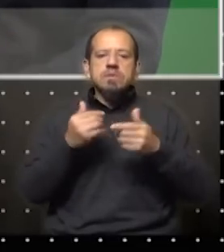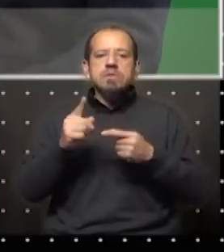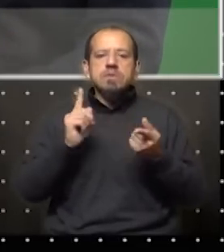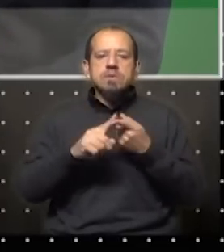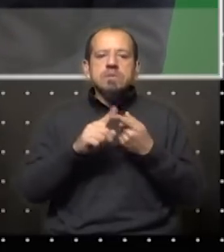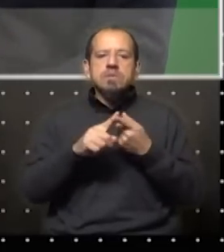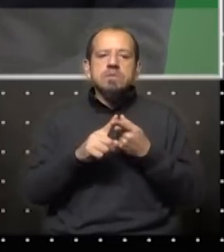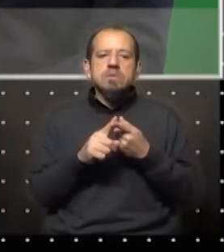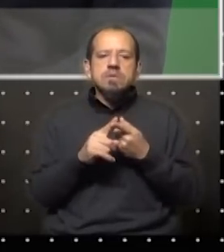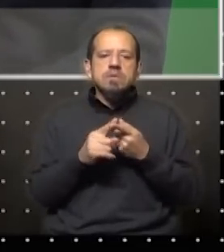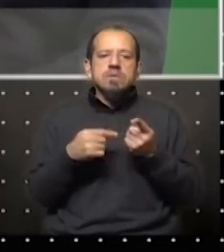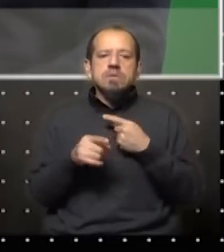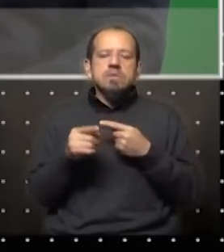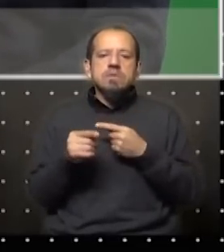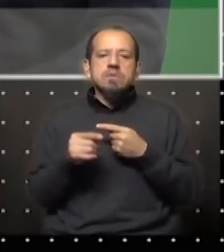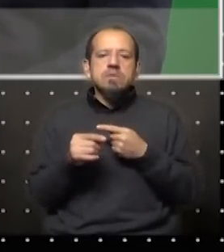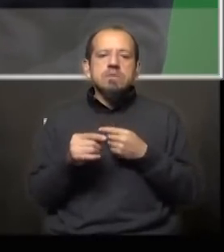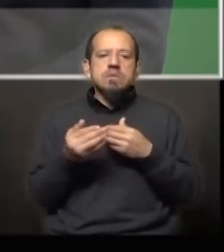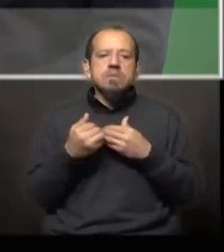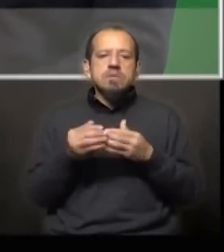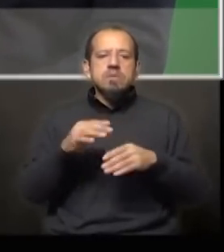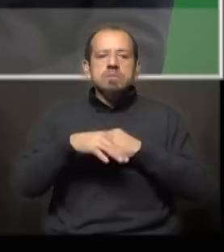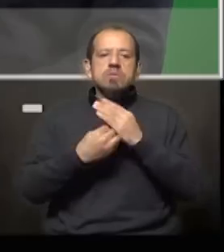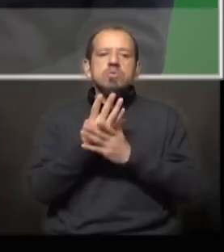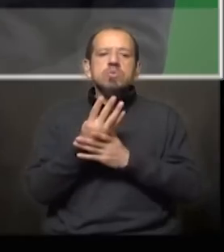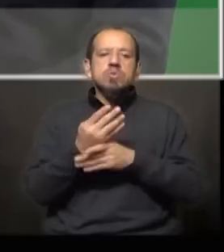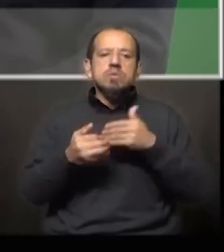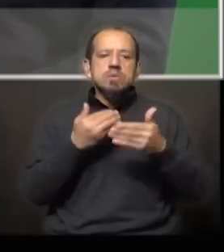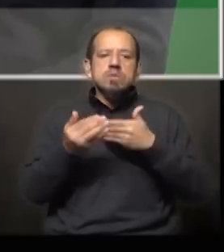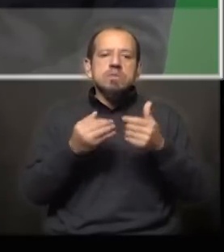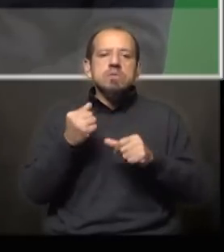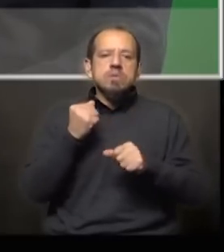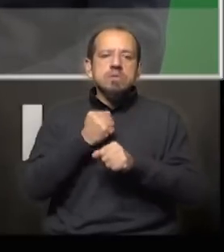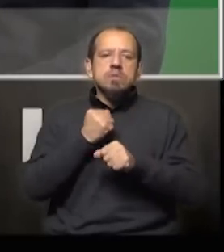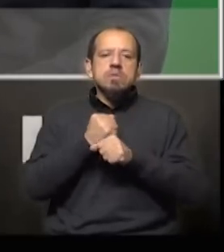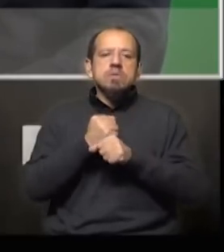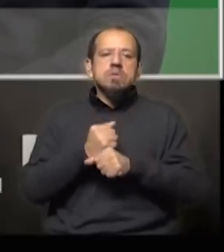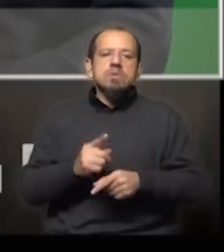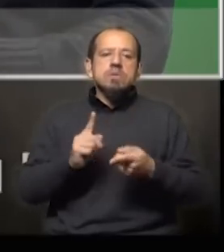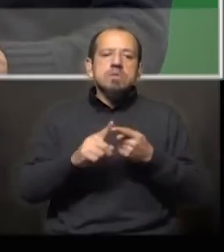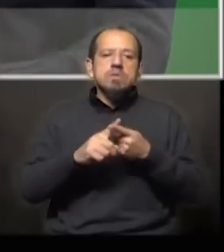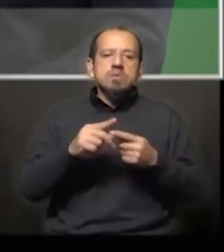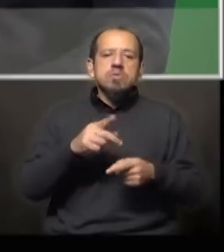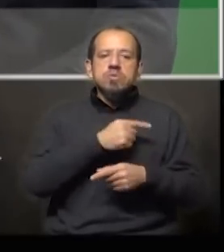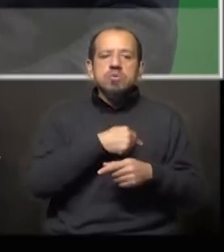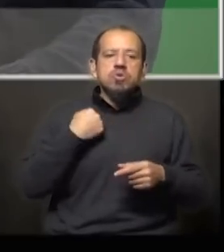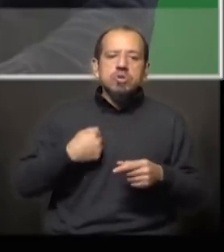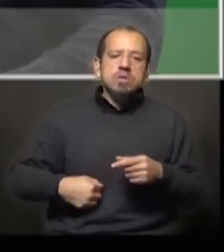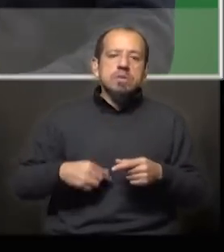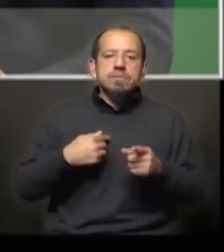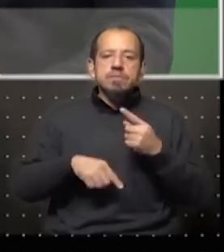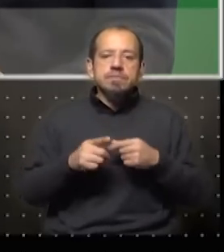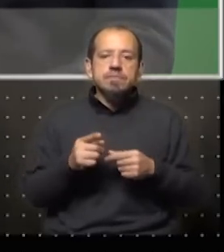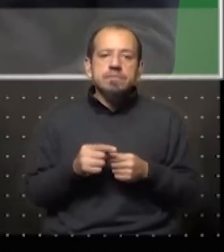que el propio mercosur ya tenía comenzado a negociar después empezar a trabajar en algunos acuerdos con China y con la región pero en realidad